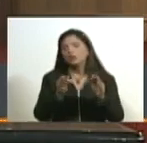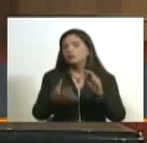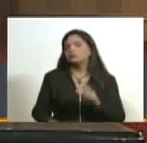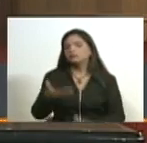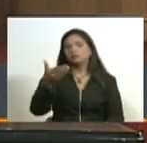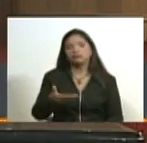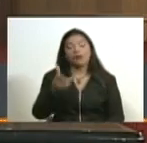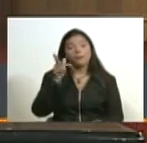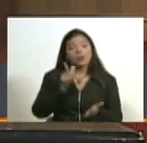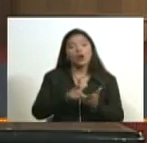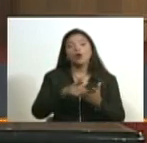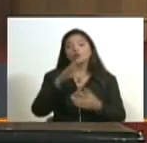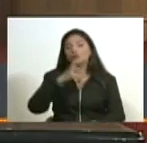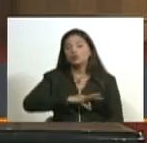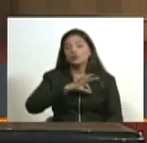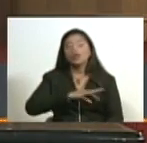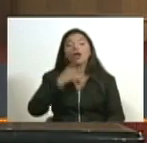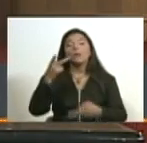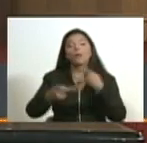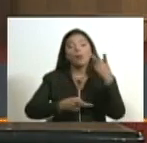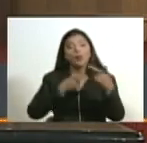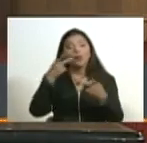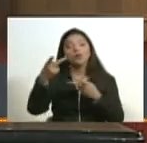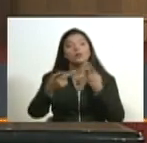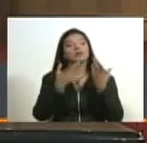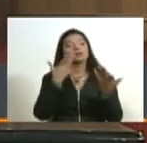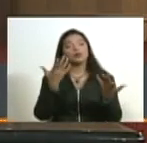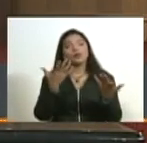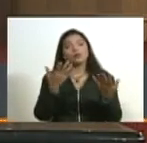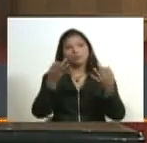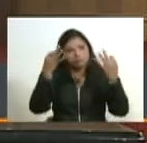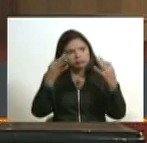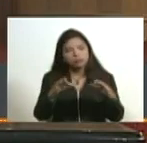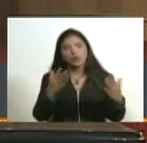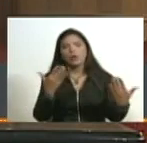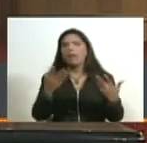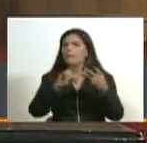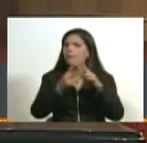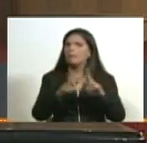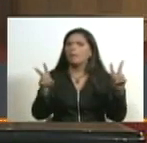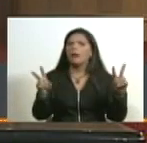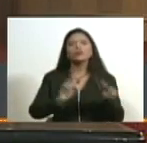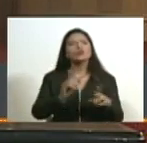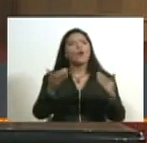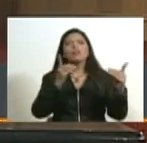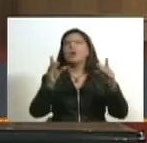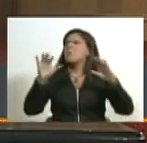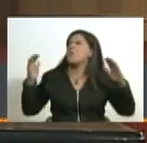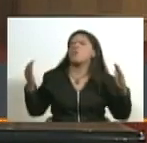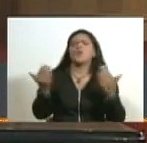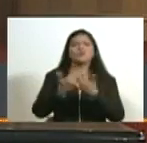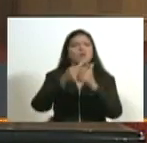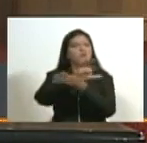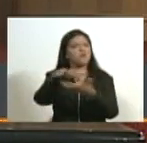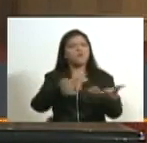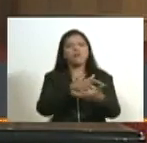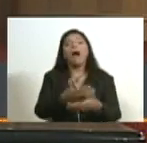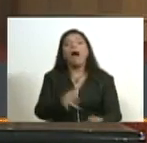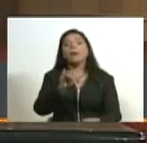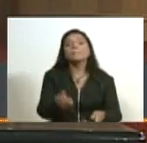instrumento social, político, civilizatorio. Si no fuera por el diálogo, estuviera entonces el mundo en manos de los que tienen más